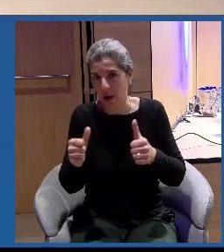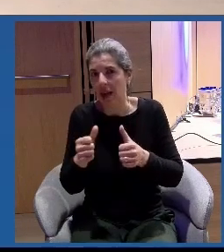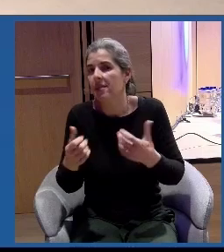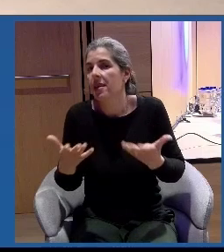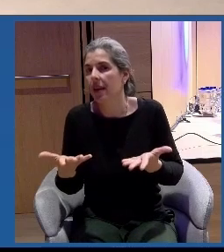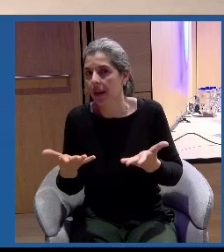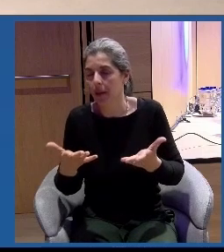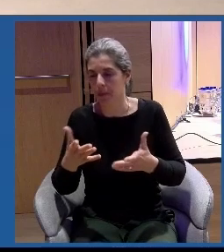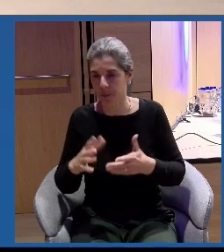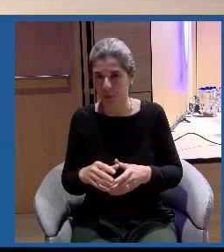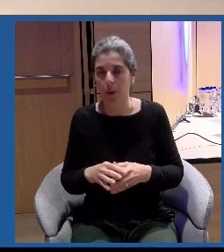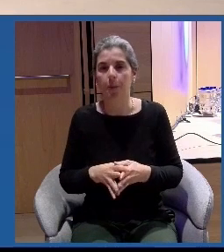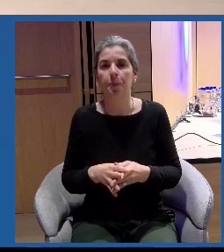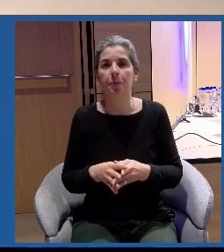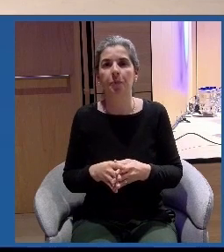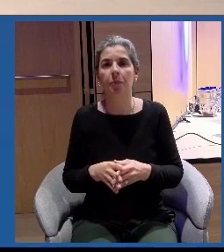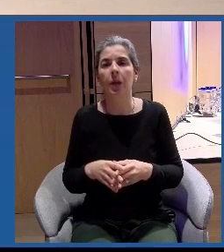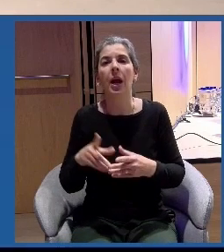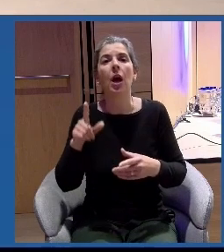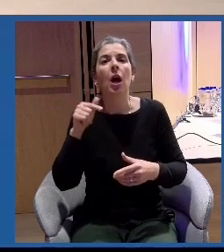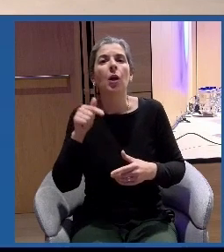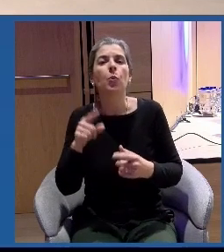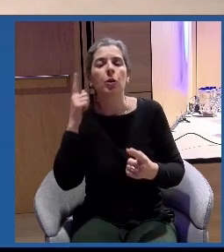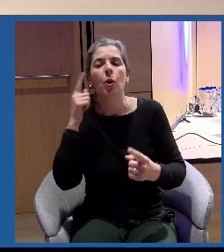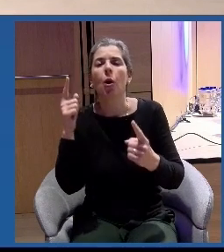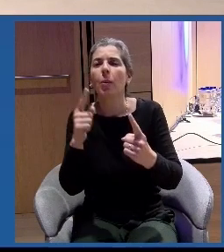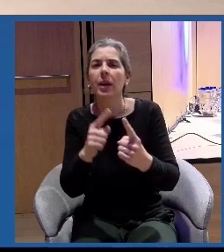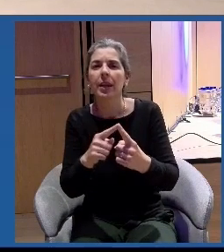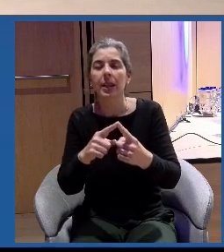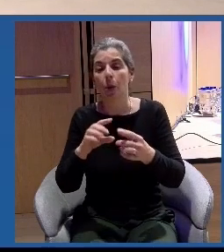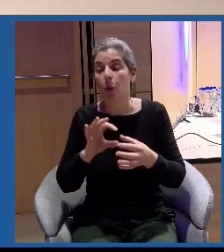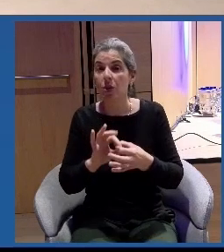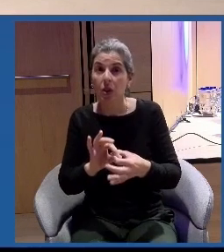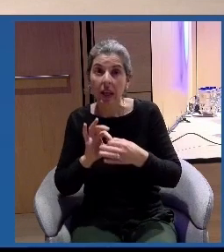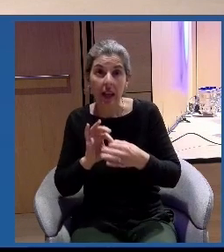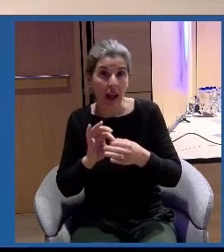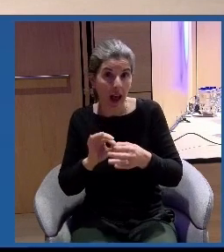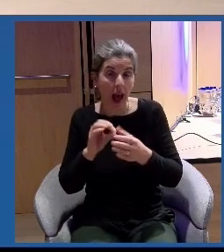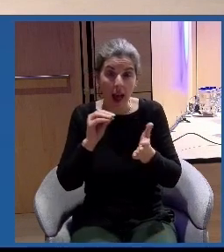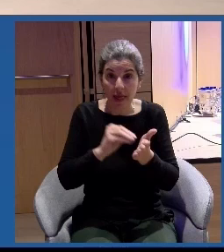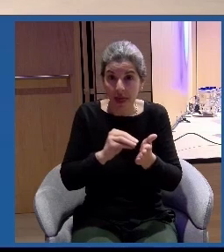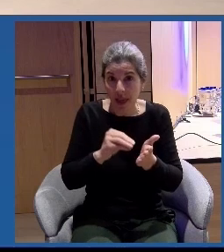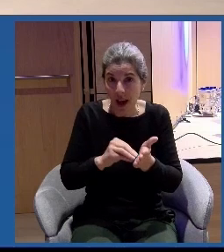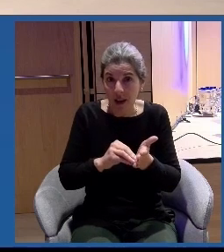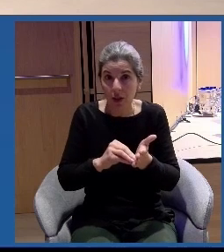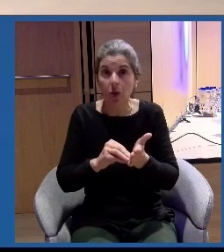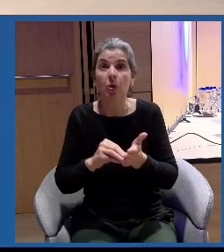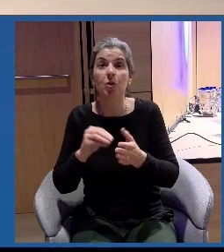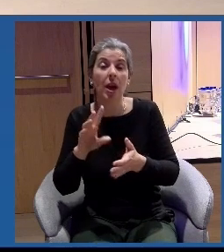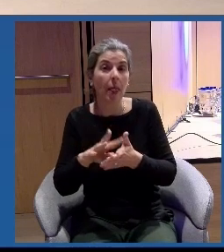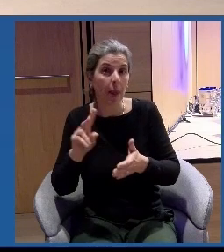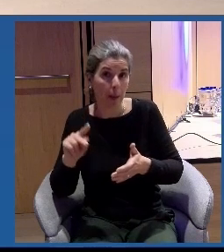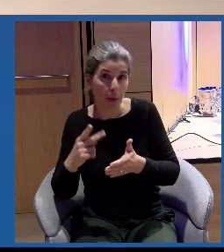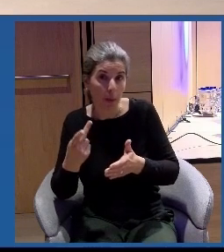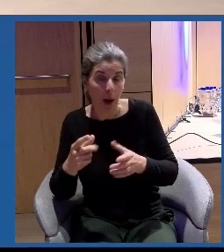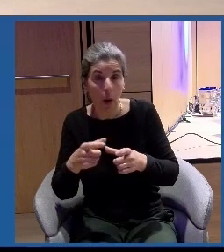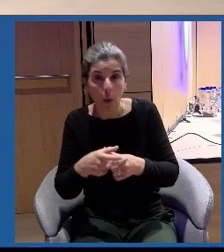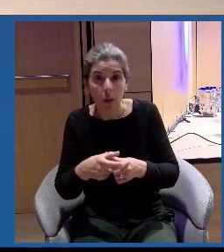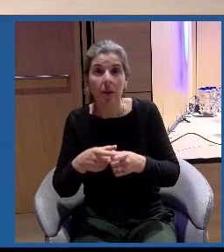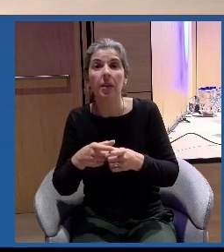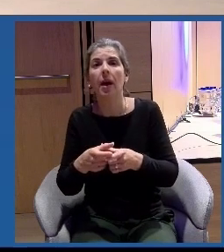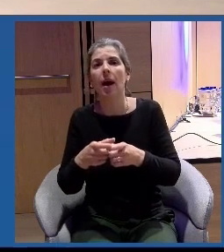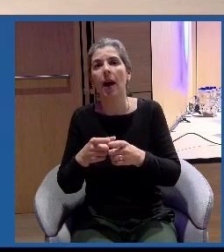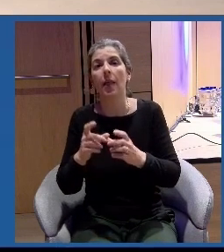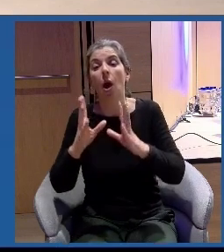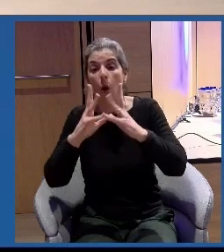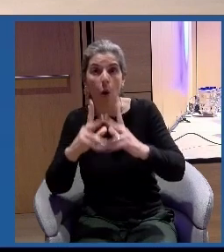más o menos consciente, nos propusimos liberar datos, abrir información de la propia unidad, disponibilizarla en formato de datos abiertos,